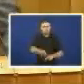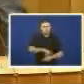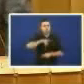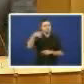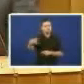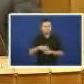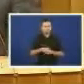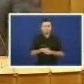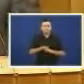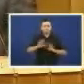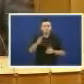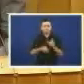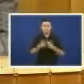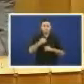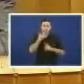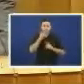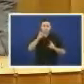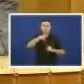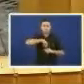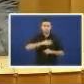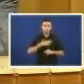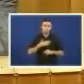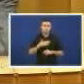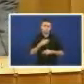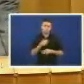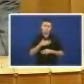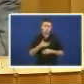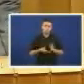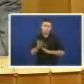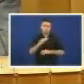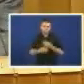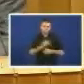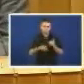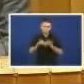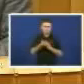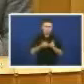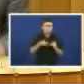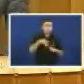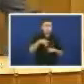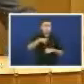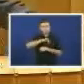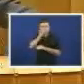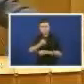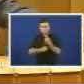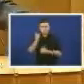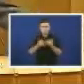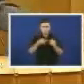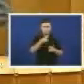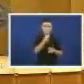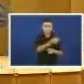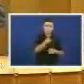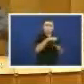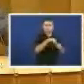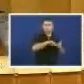o que non imos a facer en ningún caso é aplicar receitas da dereita para a crise económica. abaratar os despidos e